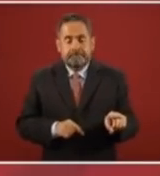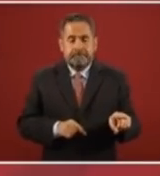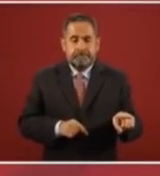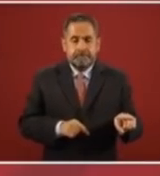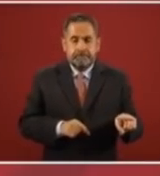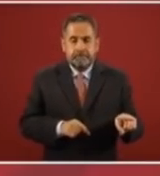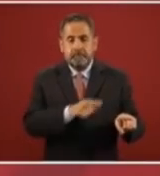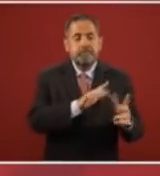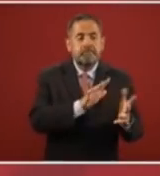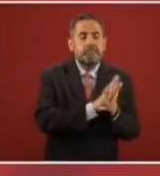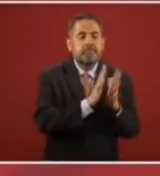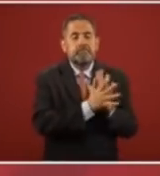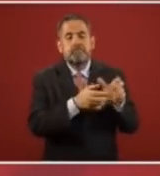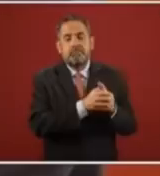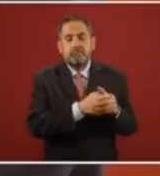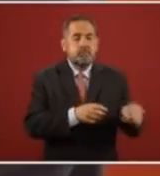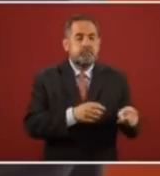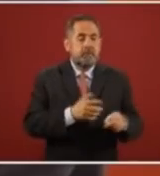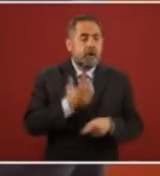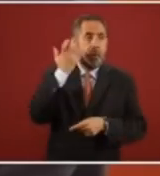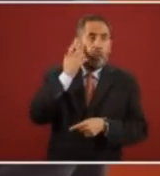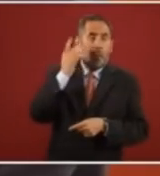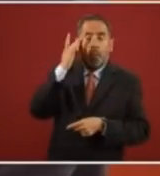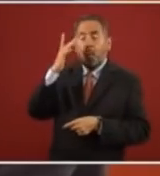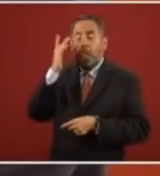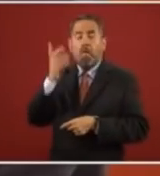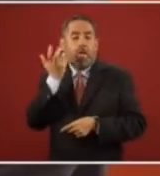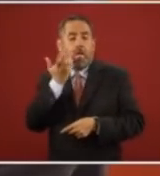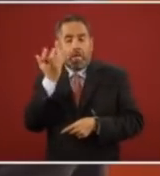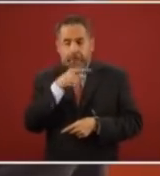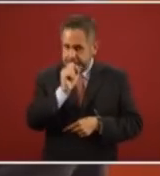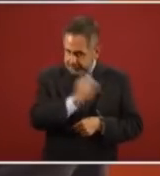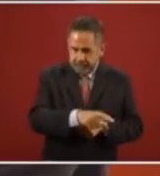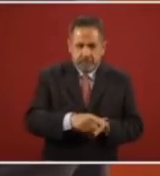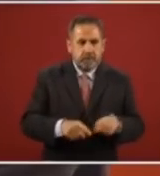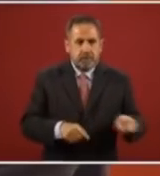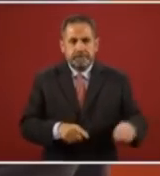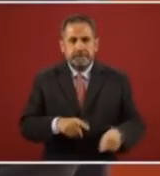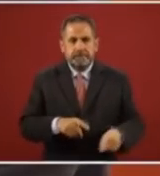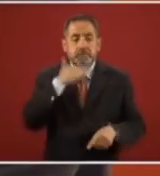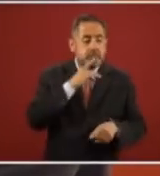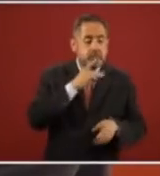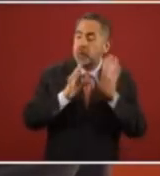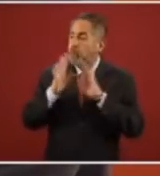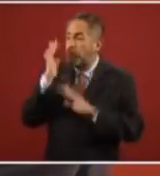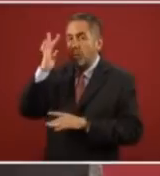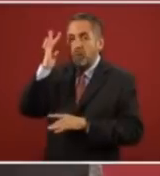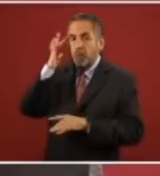o están coludidos o se hacen de la vista gorda en actos de corrupción.